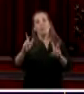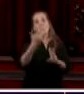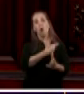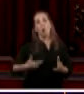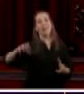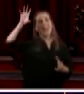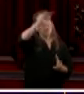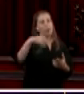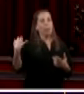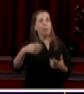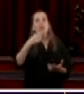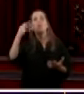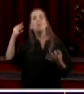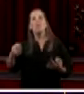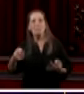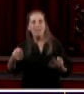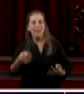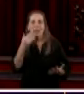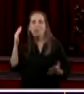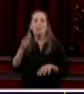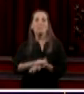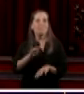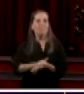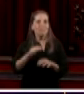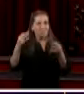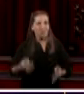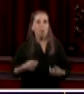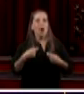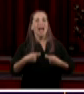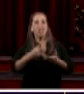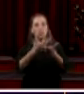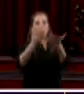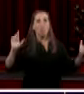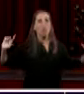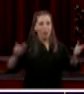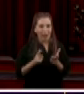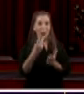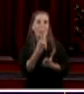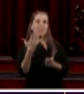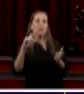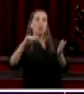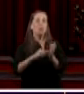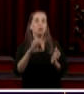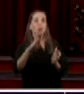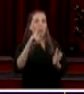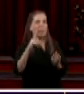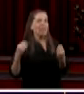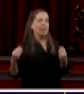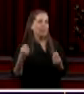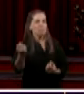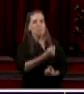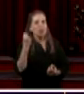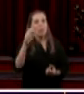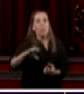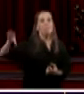señor saboya bueno la actuación de Ayer vino a desdecir todos los arreglos políticos que hubo durante la